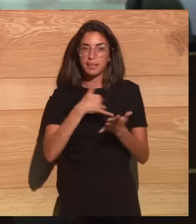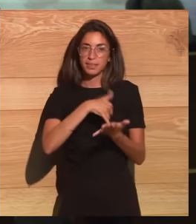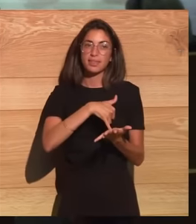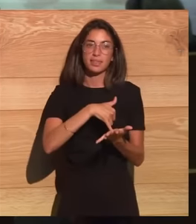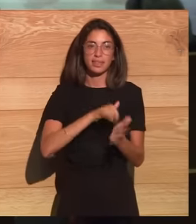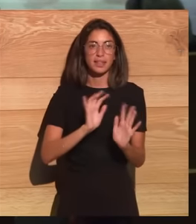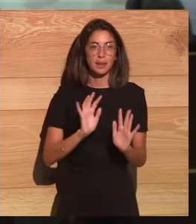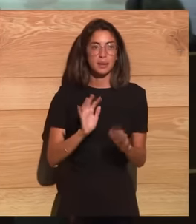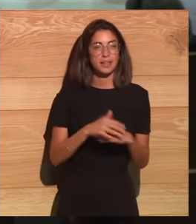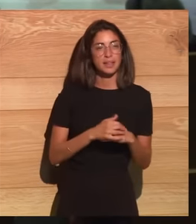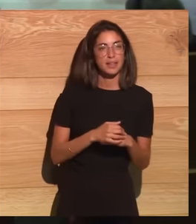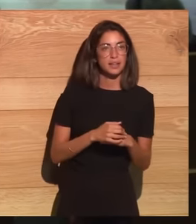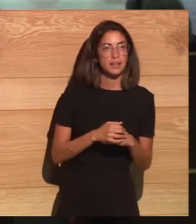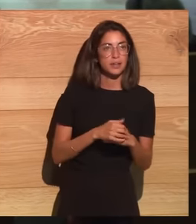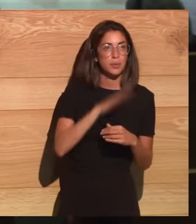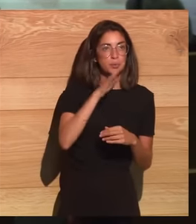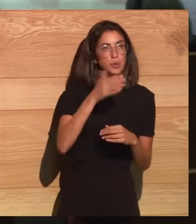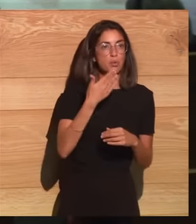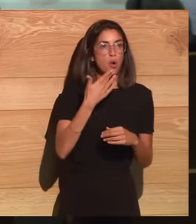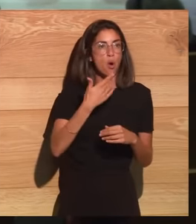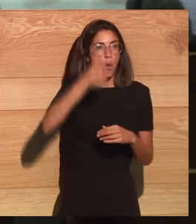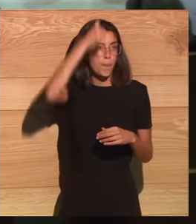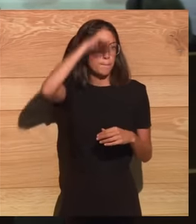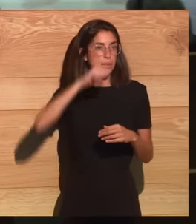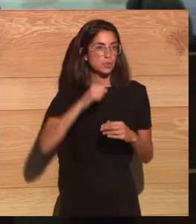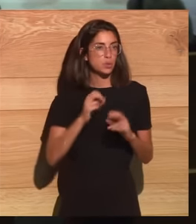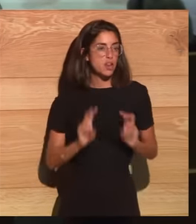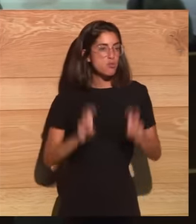vulnerable. Mucho. Como de nueva masculinidad.